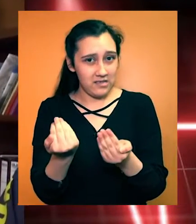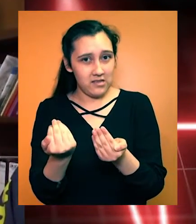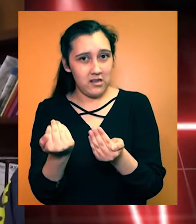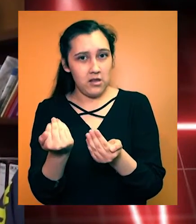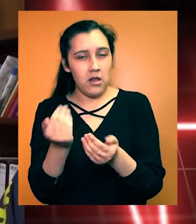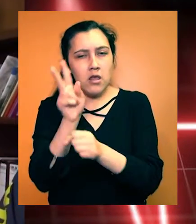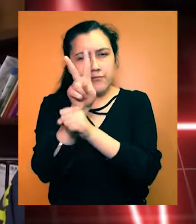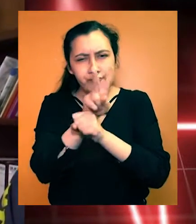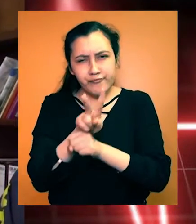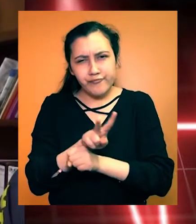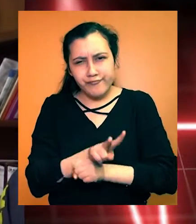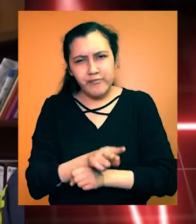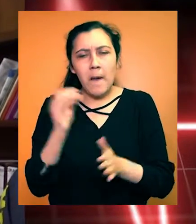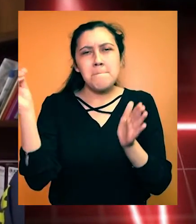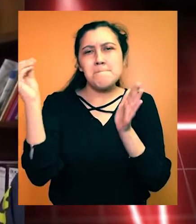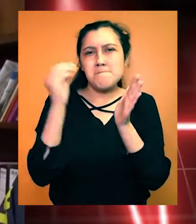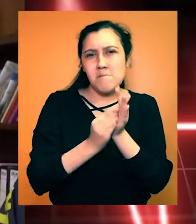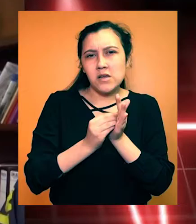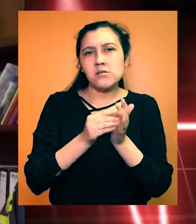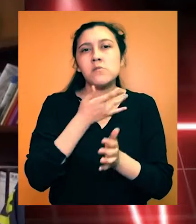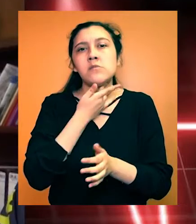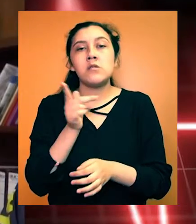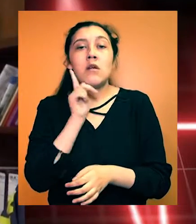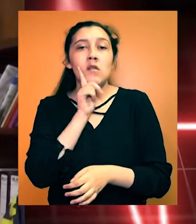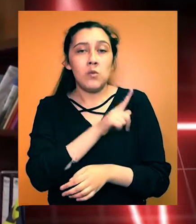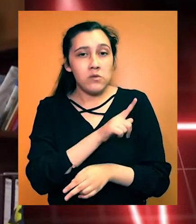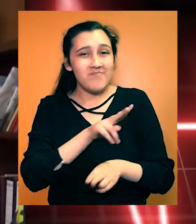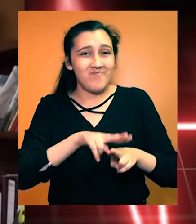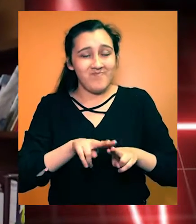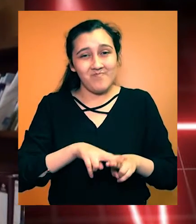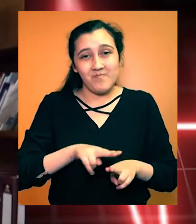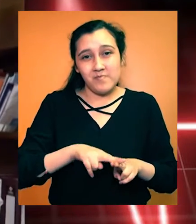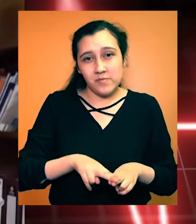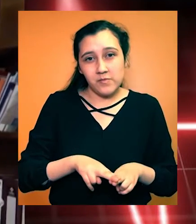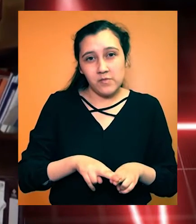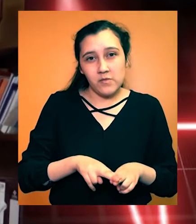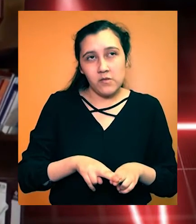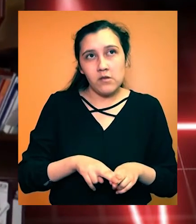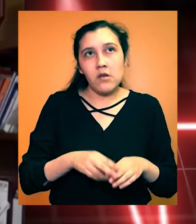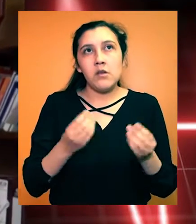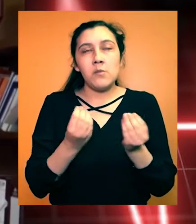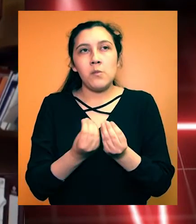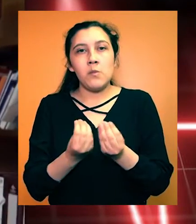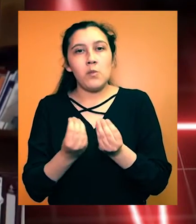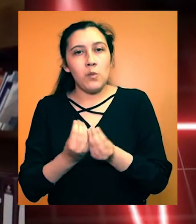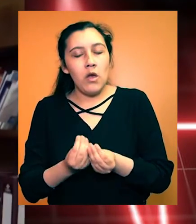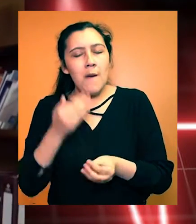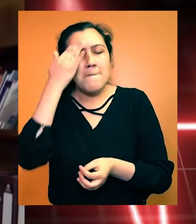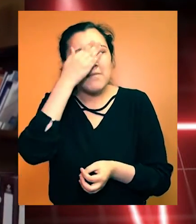y la vigilancia obviamente se va a redoblar porque con el último hecho que ocurrió quedamos